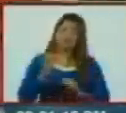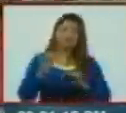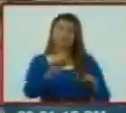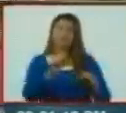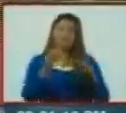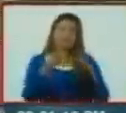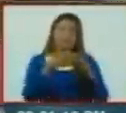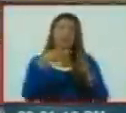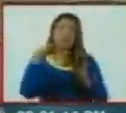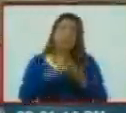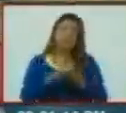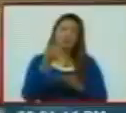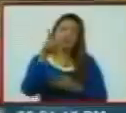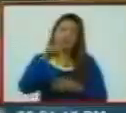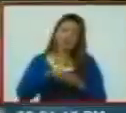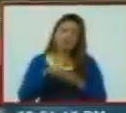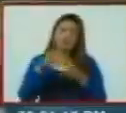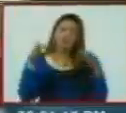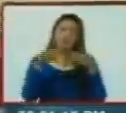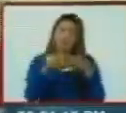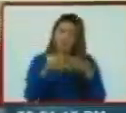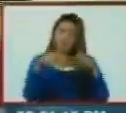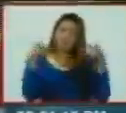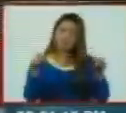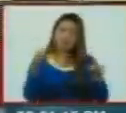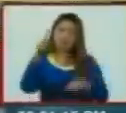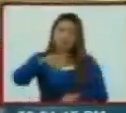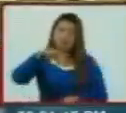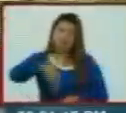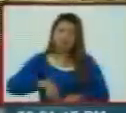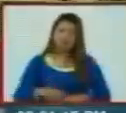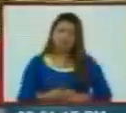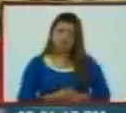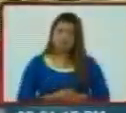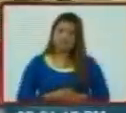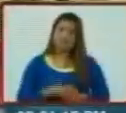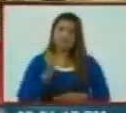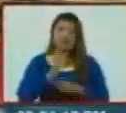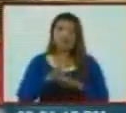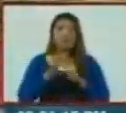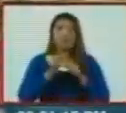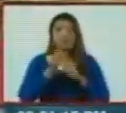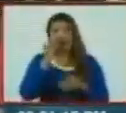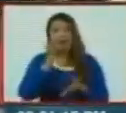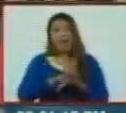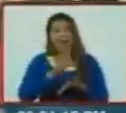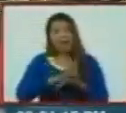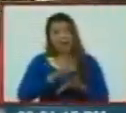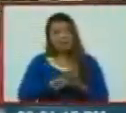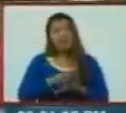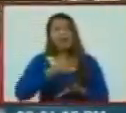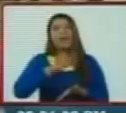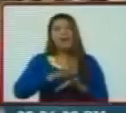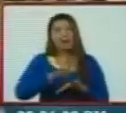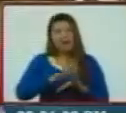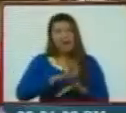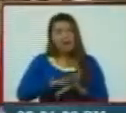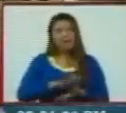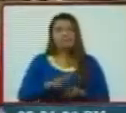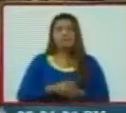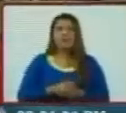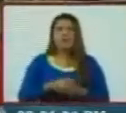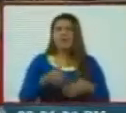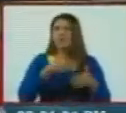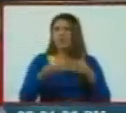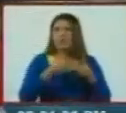deceso de un integrante de las cooperativas de mototaxis. Tenemos que mantener la calma, y a la calma, así vengan